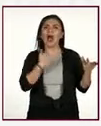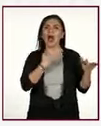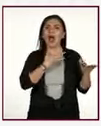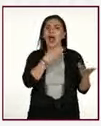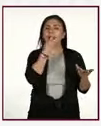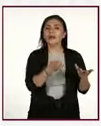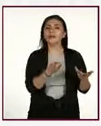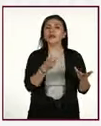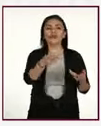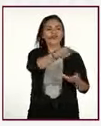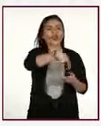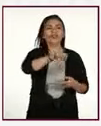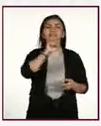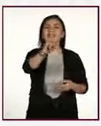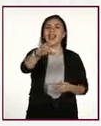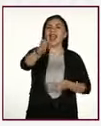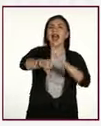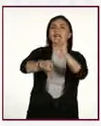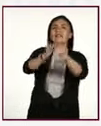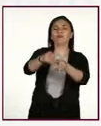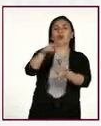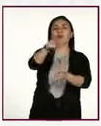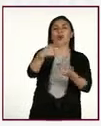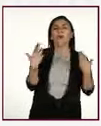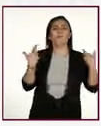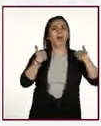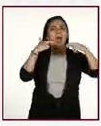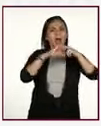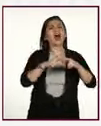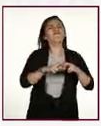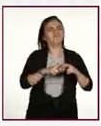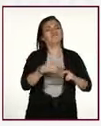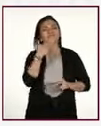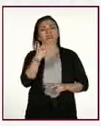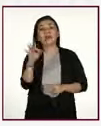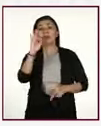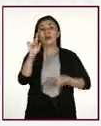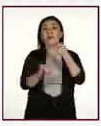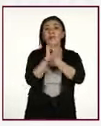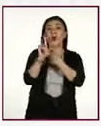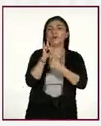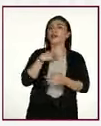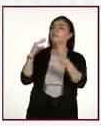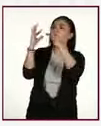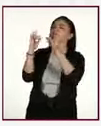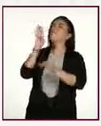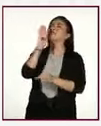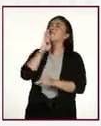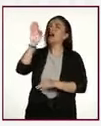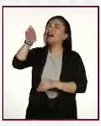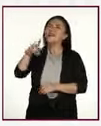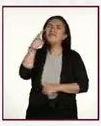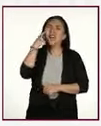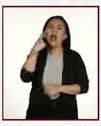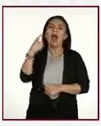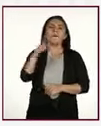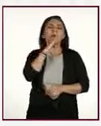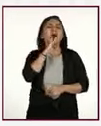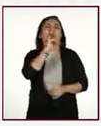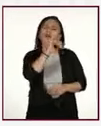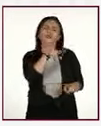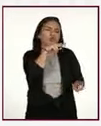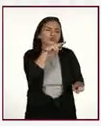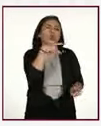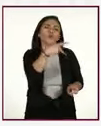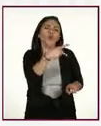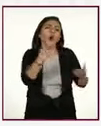a haber una aceptación, que te va a aceptar tu maestra, que si hay un problema le vas a contar a tu mamá y tu mamá te va a decir, claro, no te preocupes, esa fue una